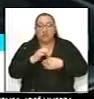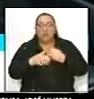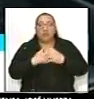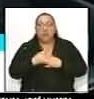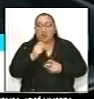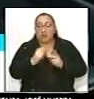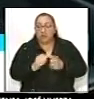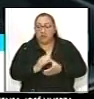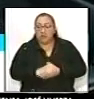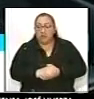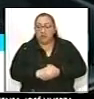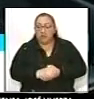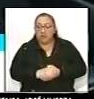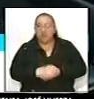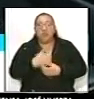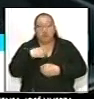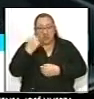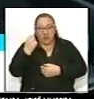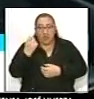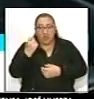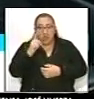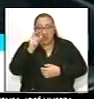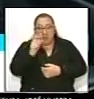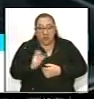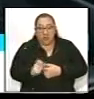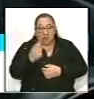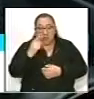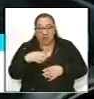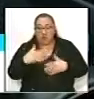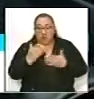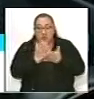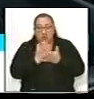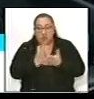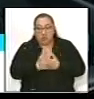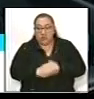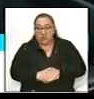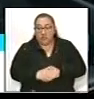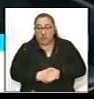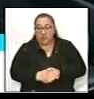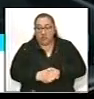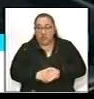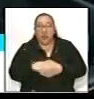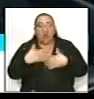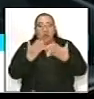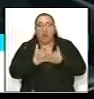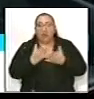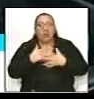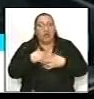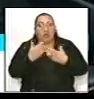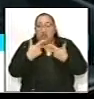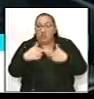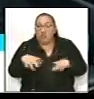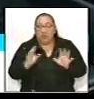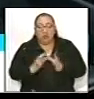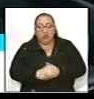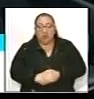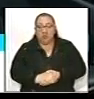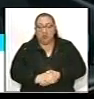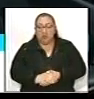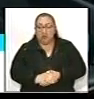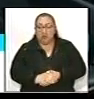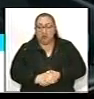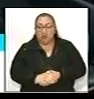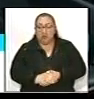víctimas. O sea, entendemos que una persona, para poder estudiar, puede estudiar a la edad que lo desee, pero a